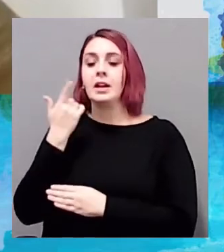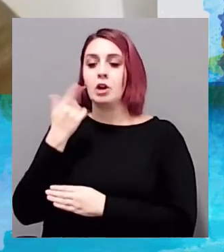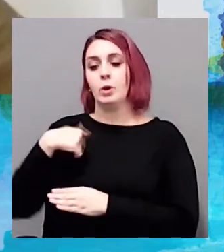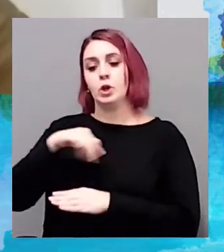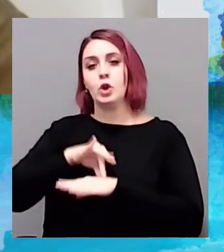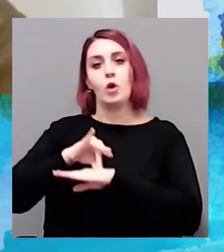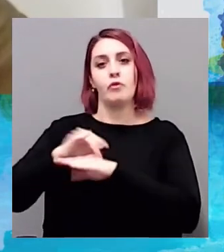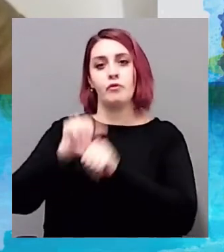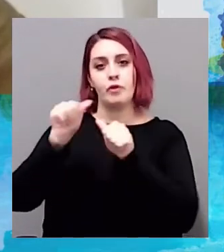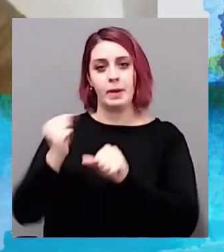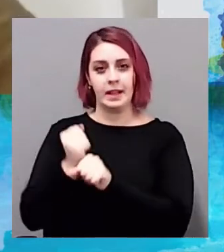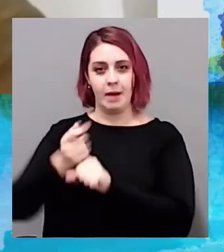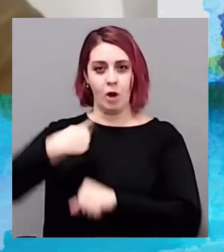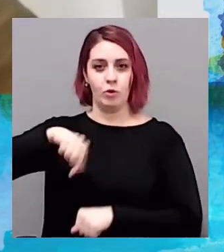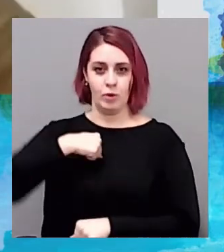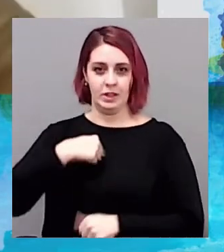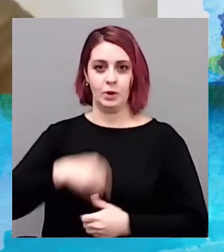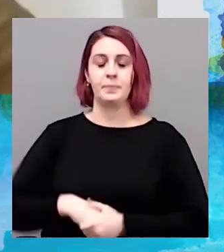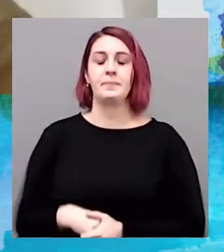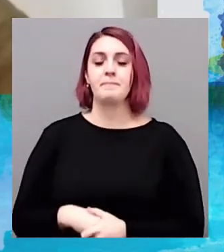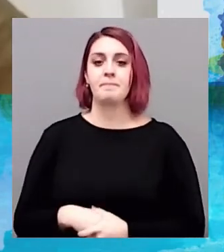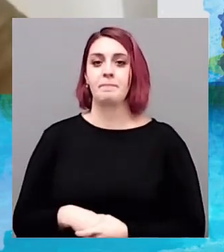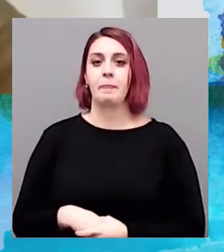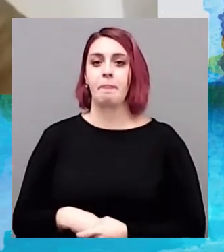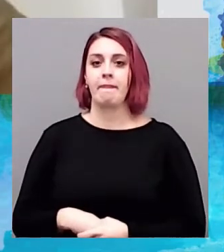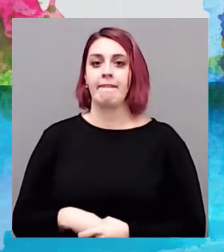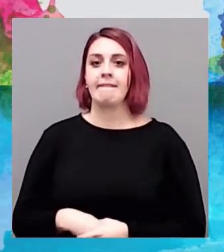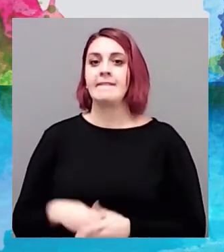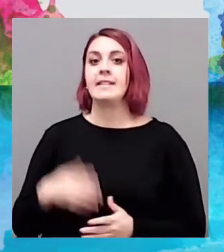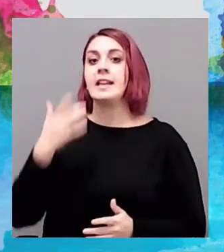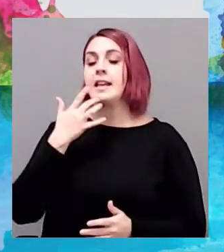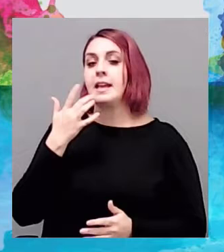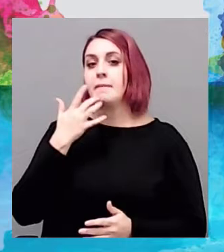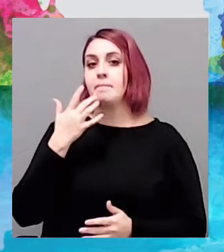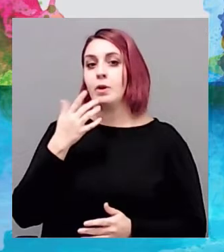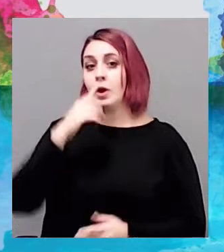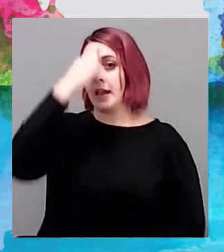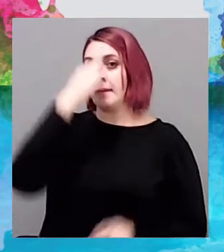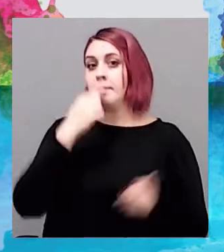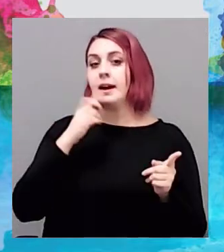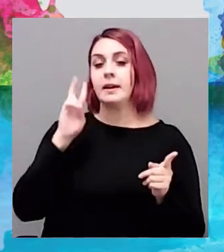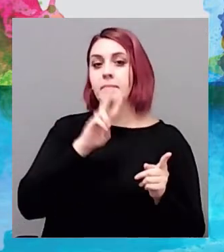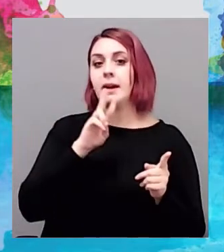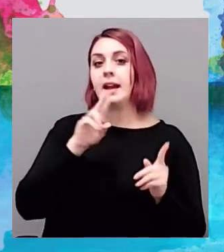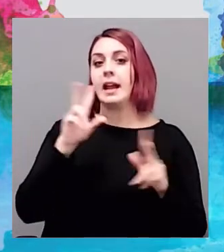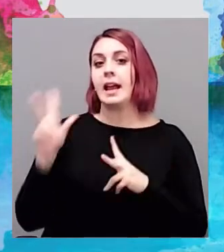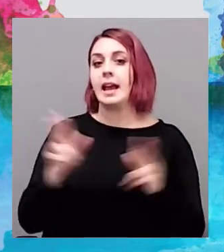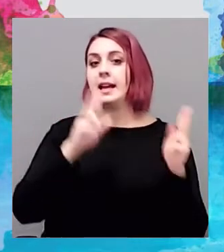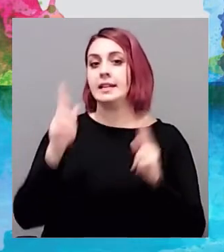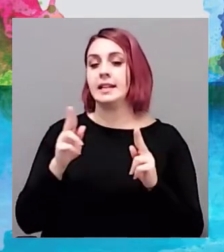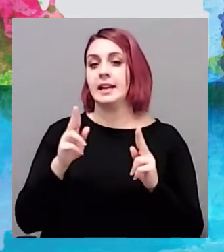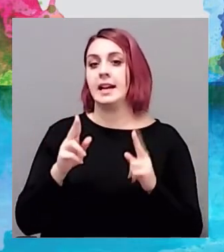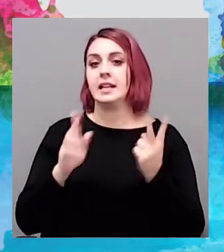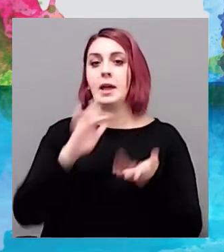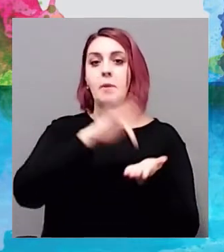trabajando. Por ejemplo, tenemos en la descripción verbal, en la imagen aparecen 3 escenas de diferentes